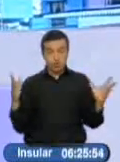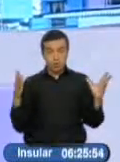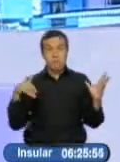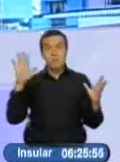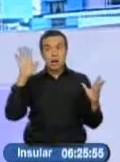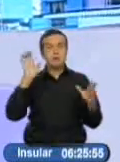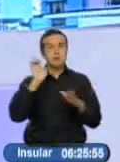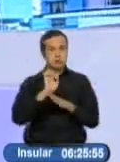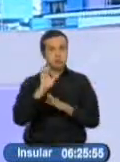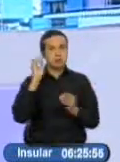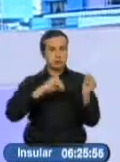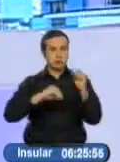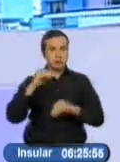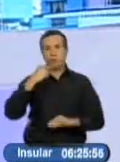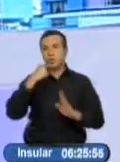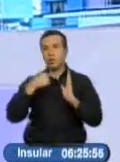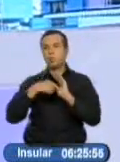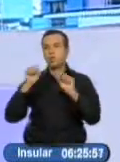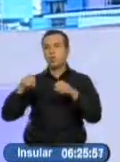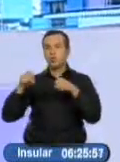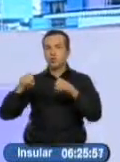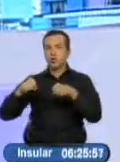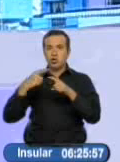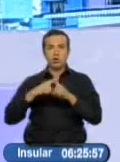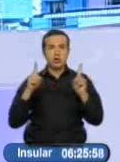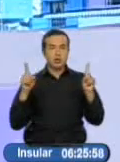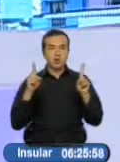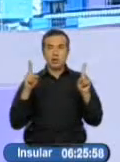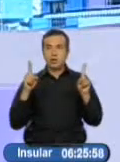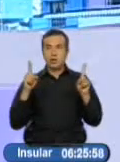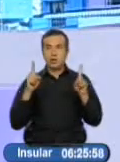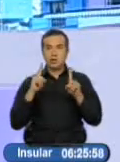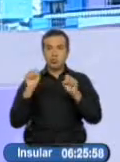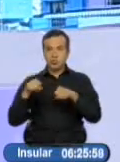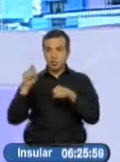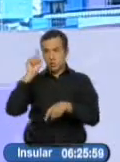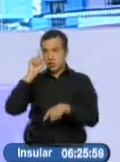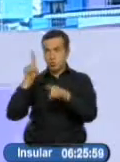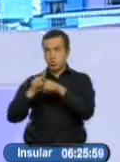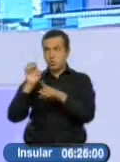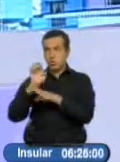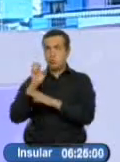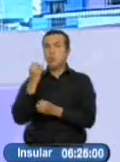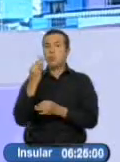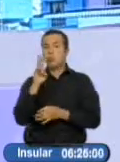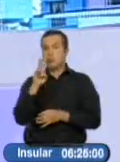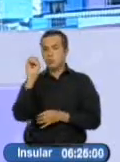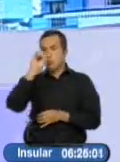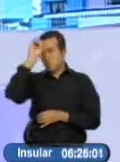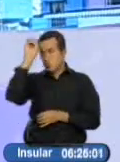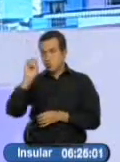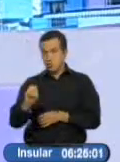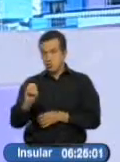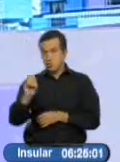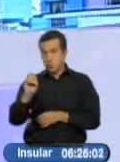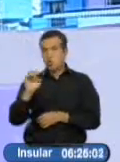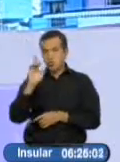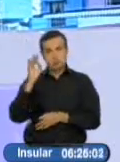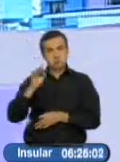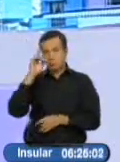ensambla localmente. Fíjate que en el caso de motos es diferente. En el caso de motos, el acuerdo con el gobierno fue llegar al 20%. Lo